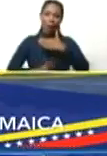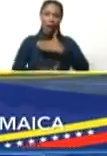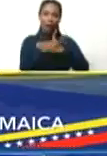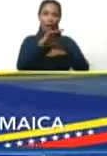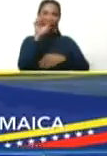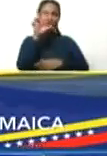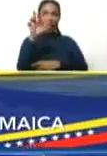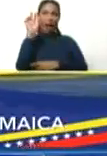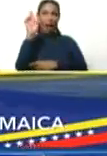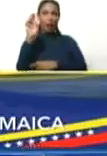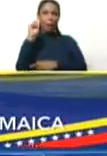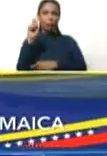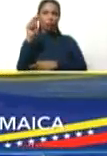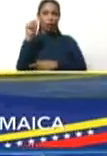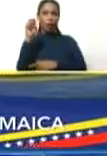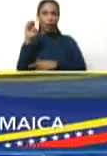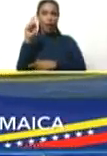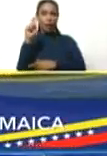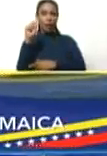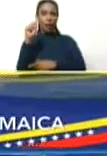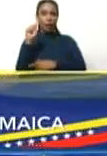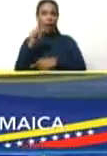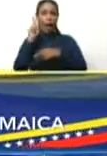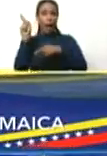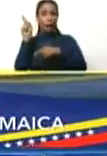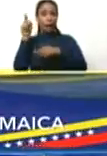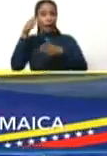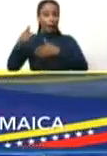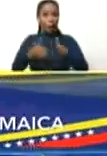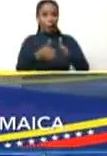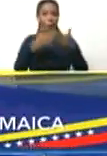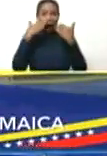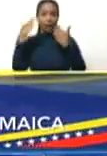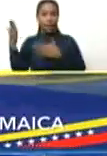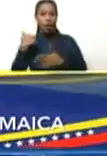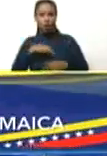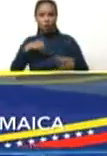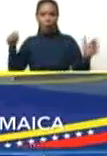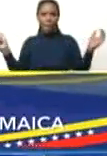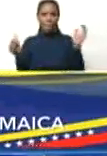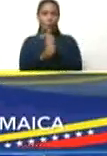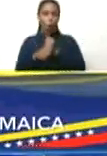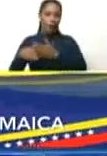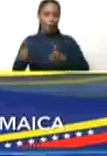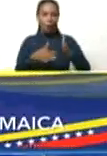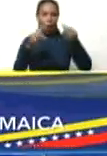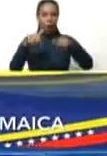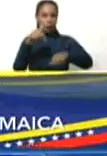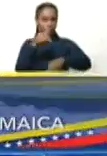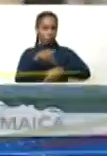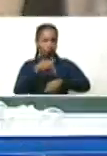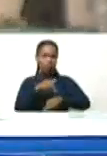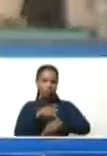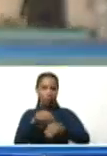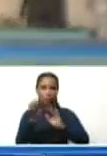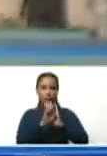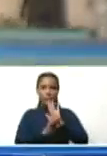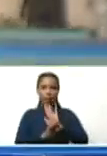las 3R.net. Ese es el camino, encontramos el camino para esta etapa. El camino